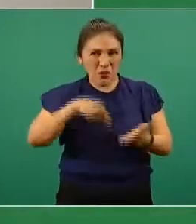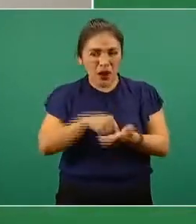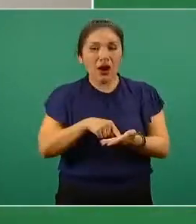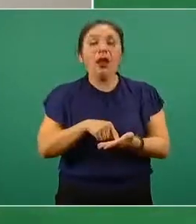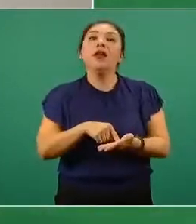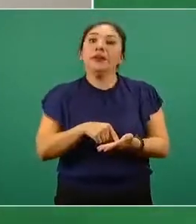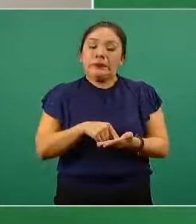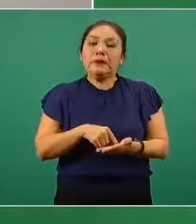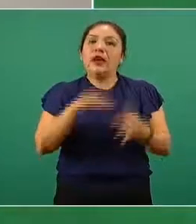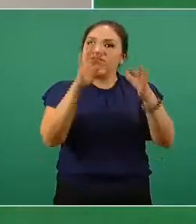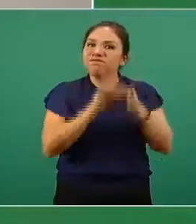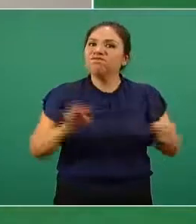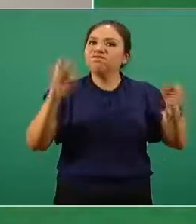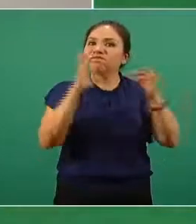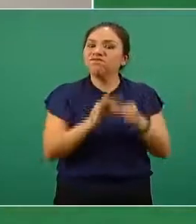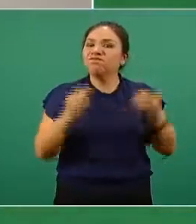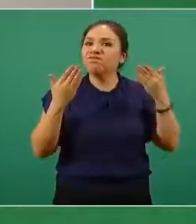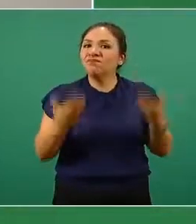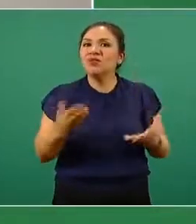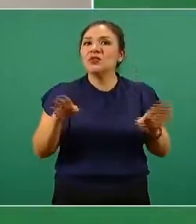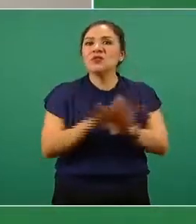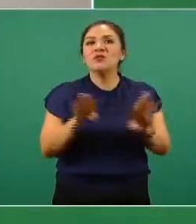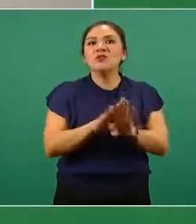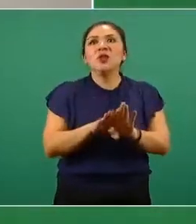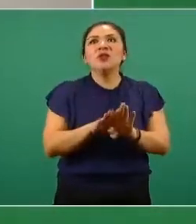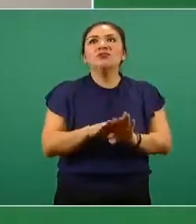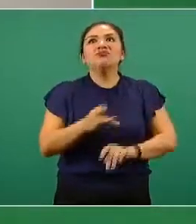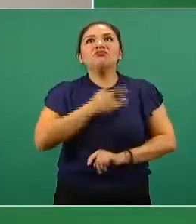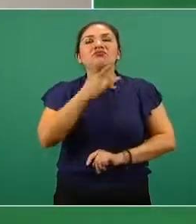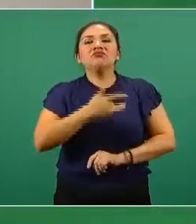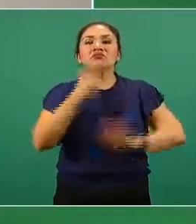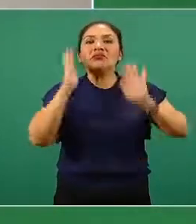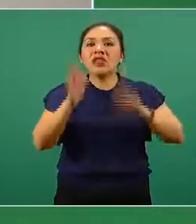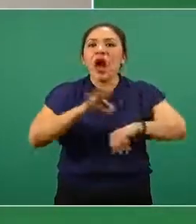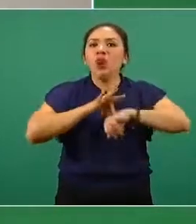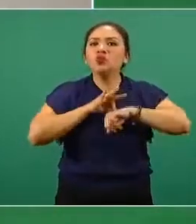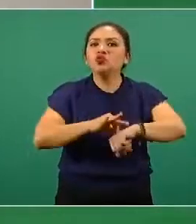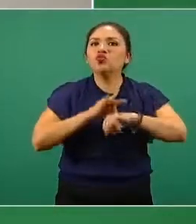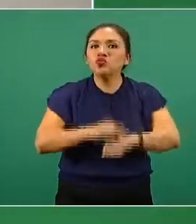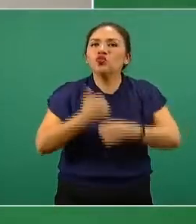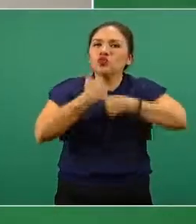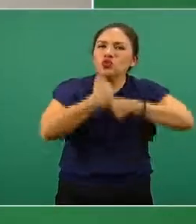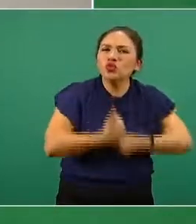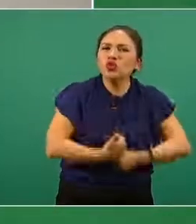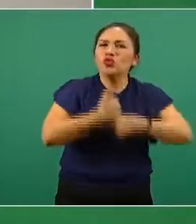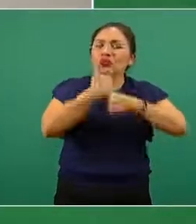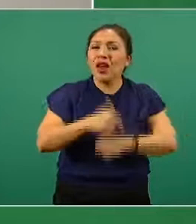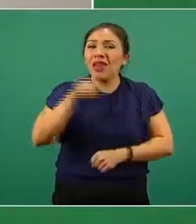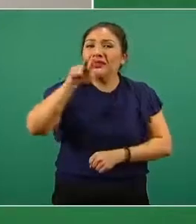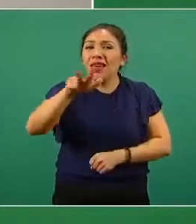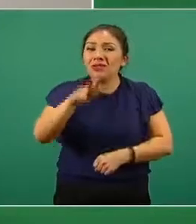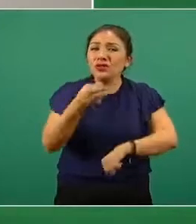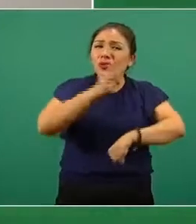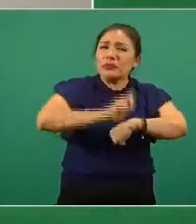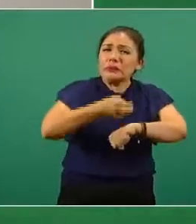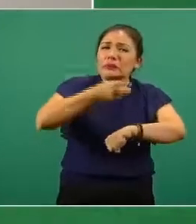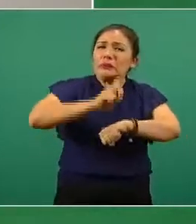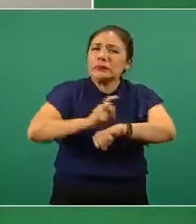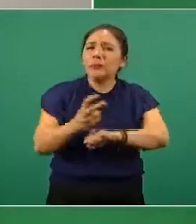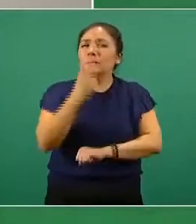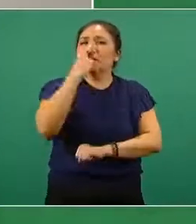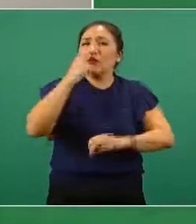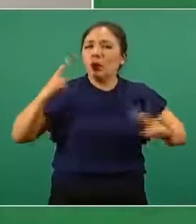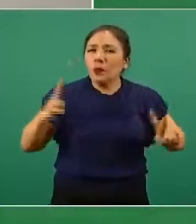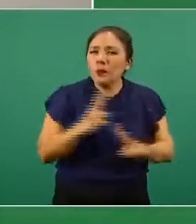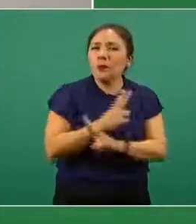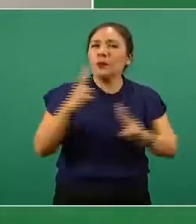que refiere no haber vivido, sufrido 18 días